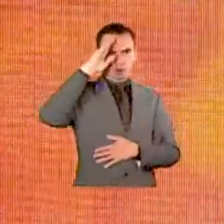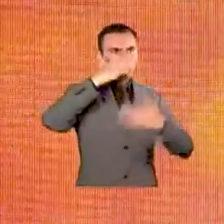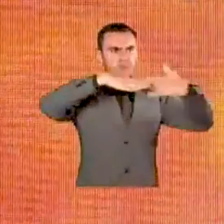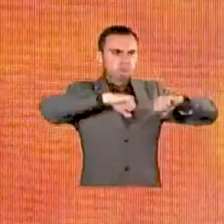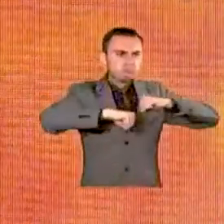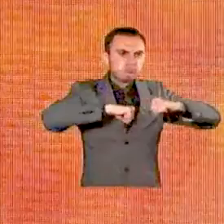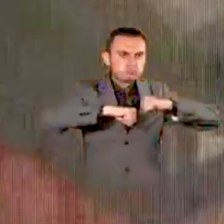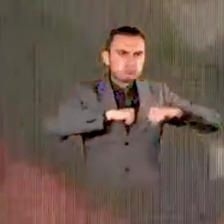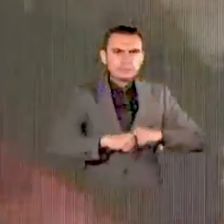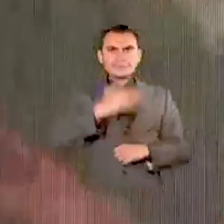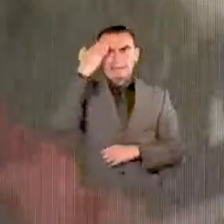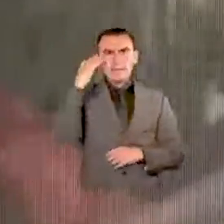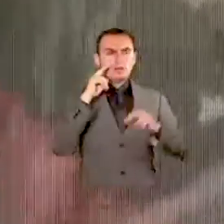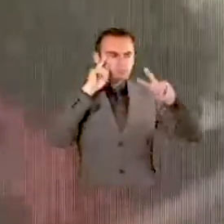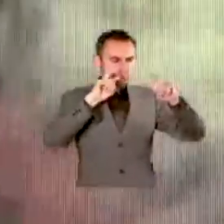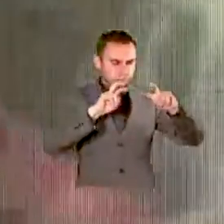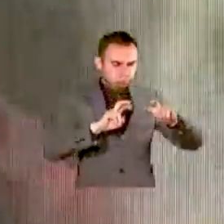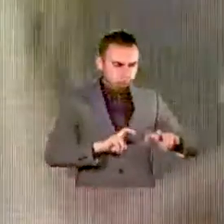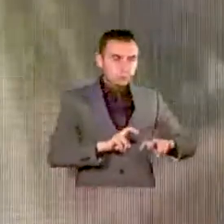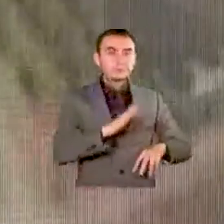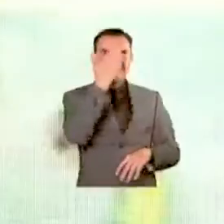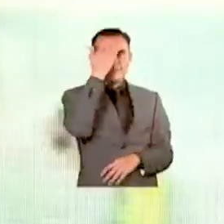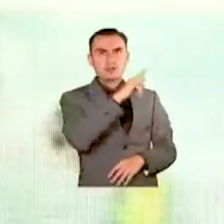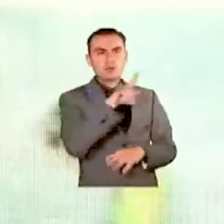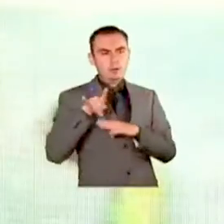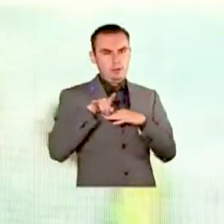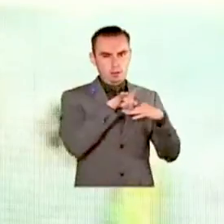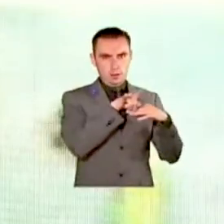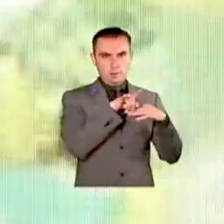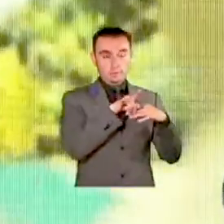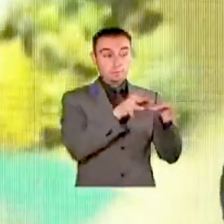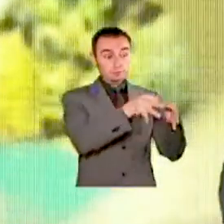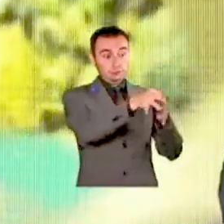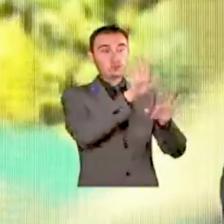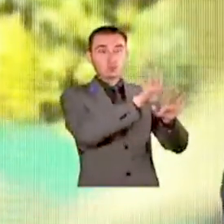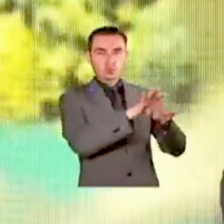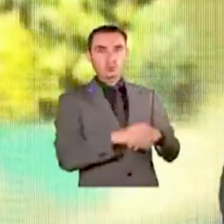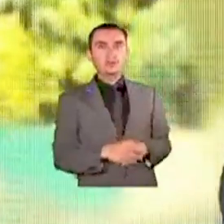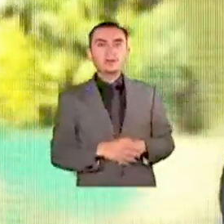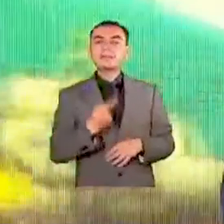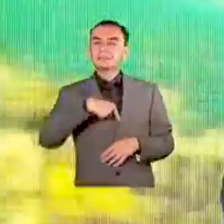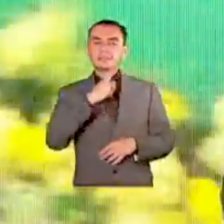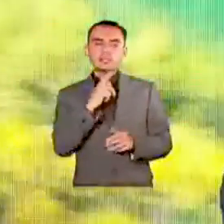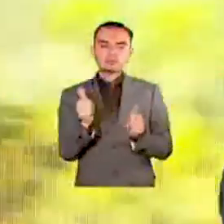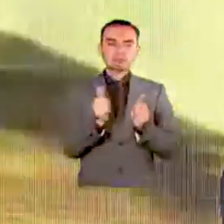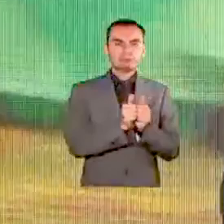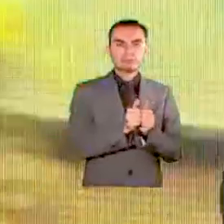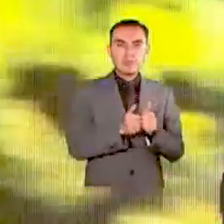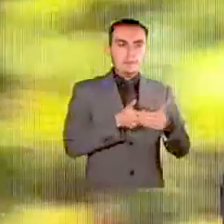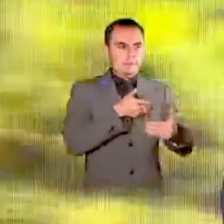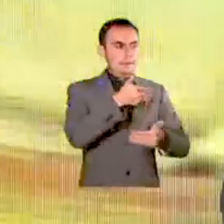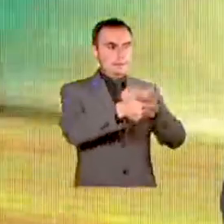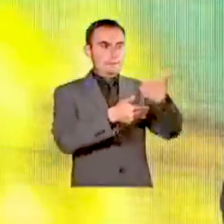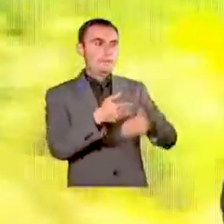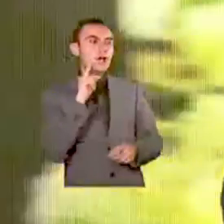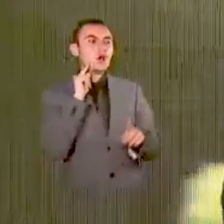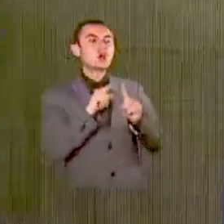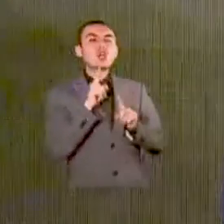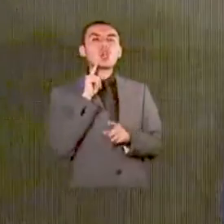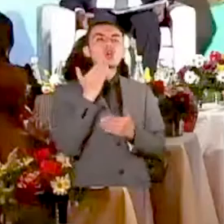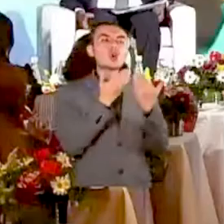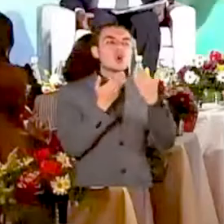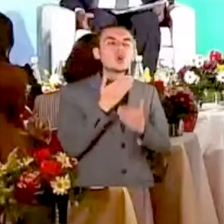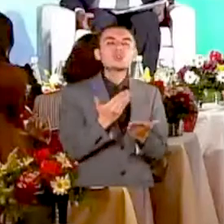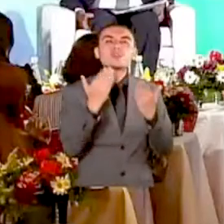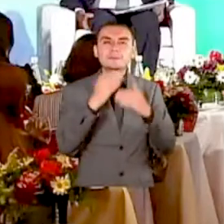Nacional a través de la inspección y de las inspecciones territoriales, y en este sentido seguimos trabajando, impulsando la práctica de pruebas, procuradora,